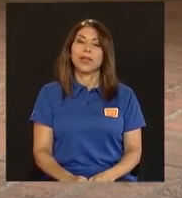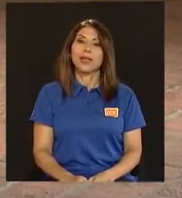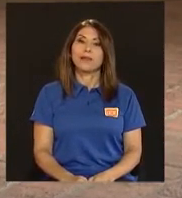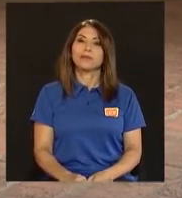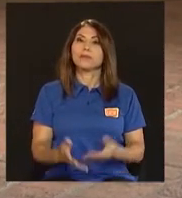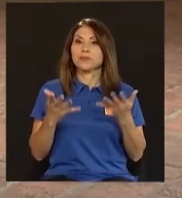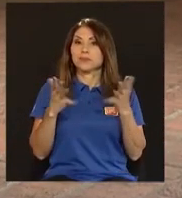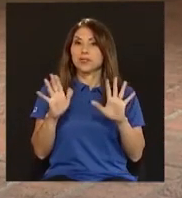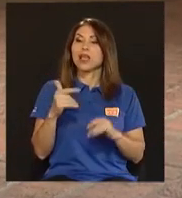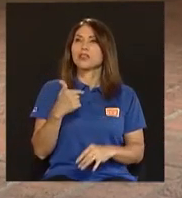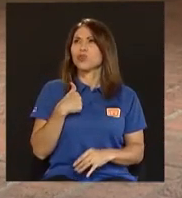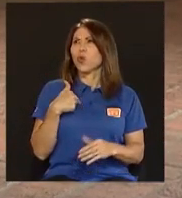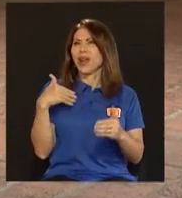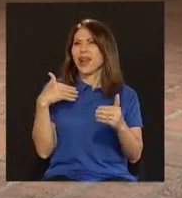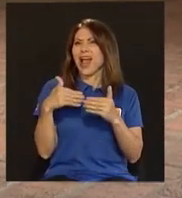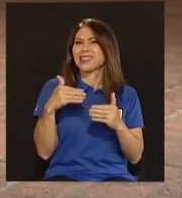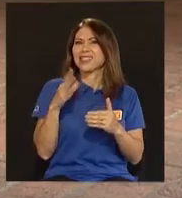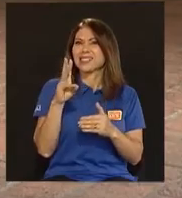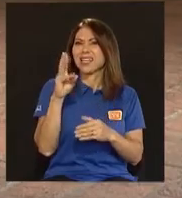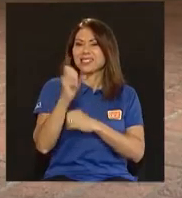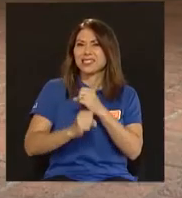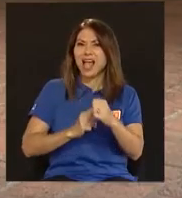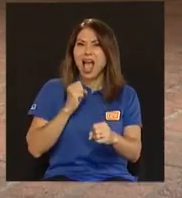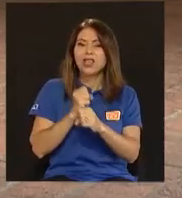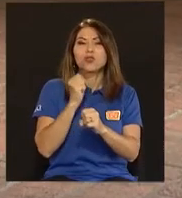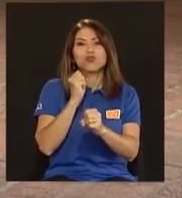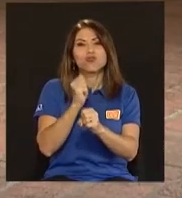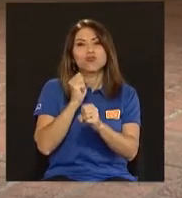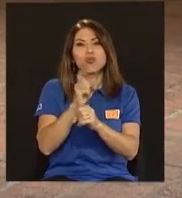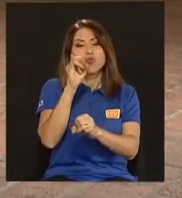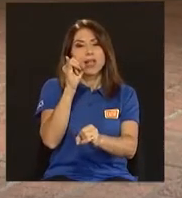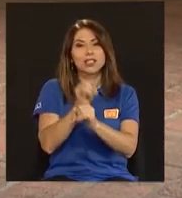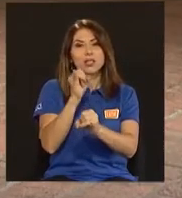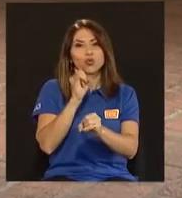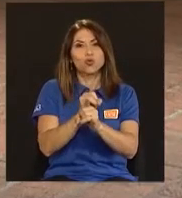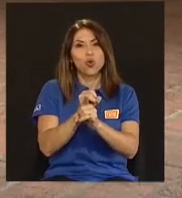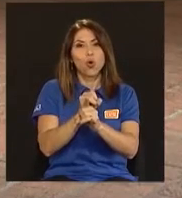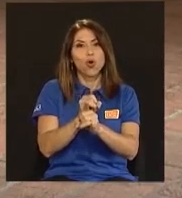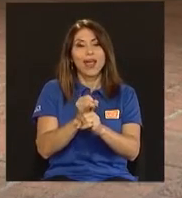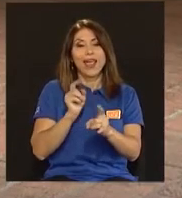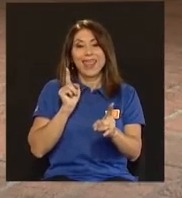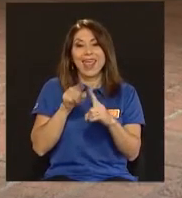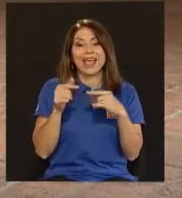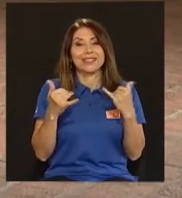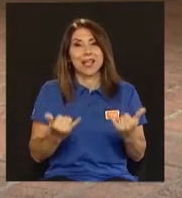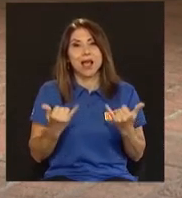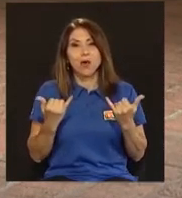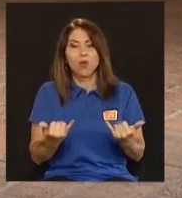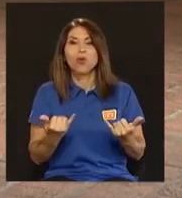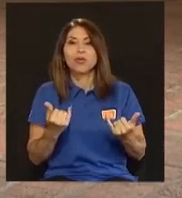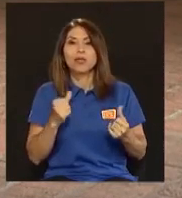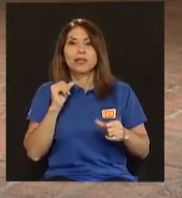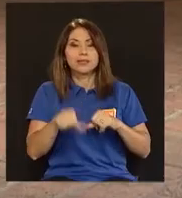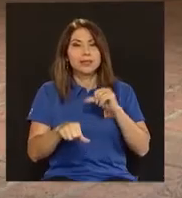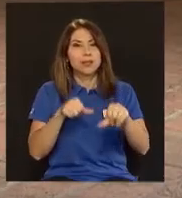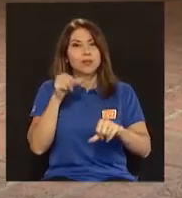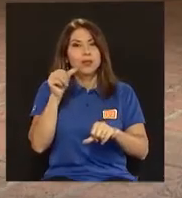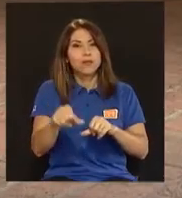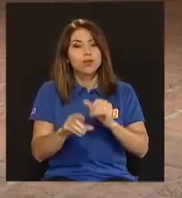Ya estuve casi 6 años en una institución que hasta hoy en día viene haciendo el esfuerzo de